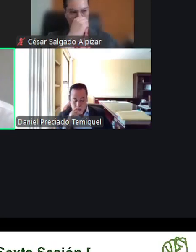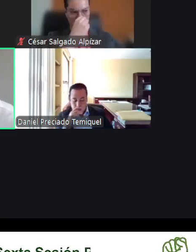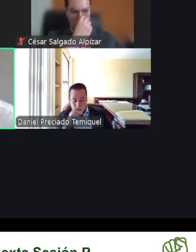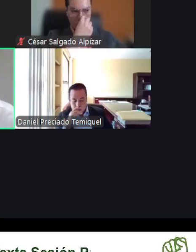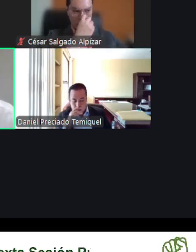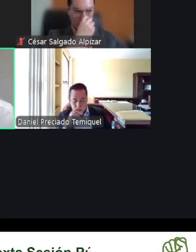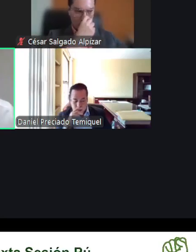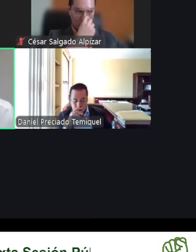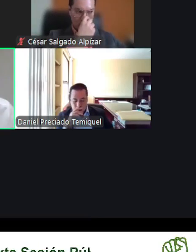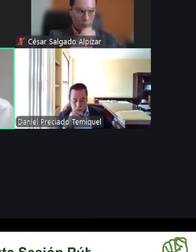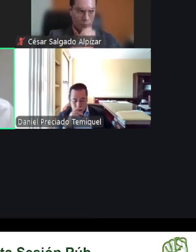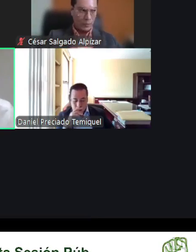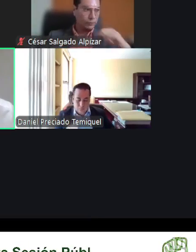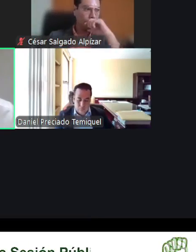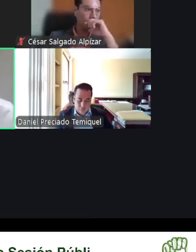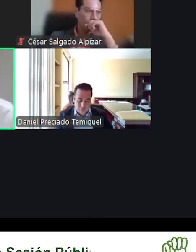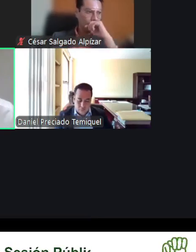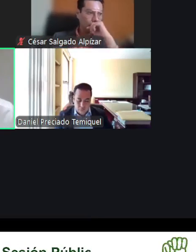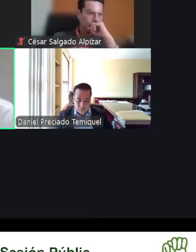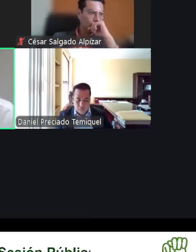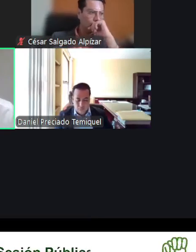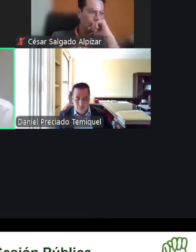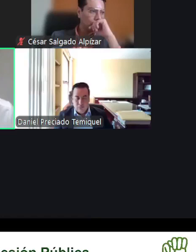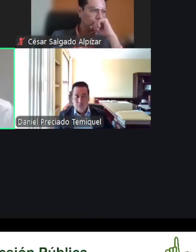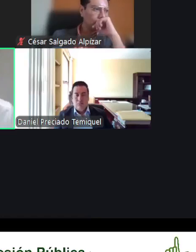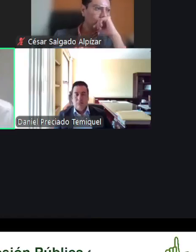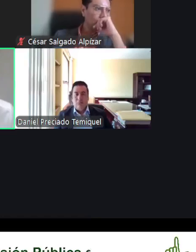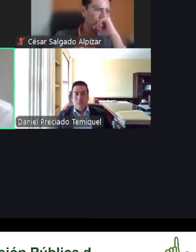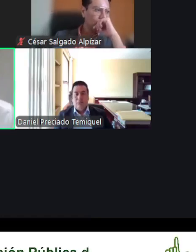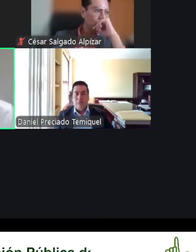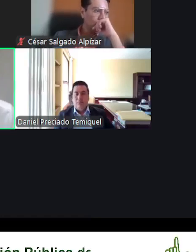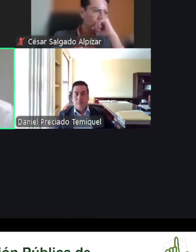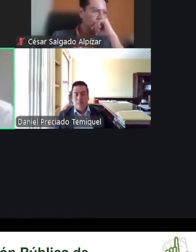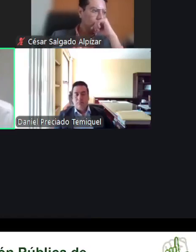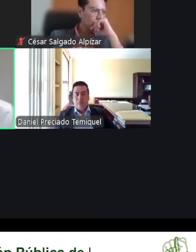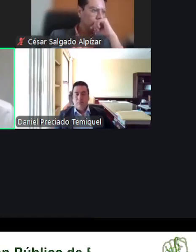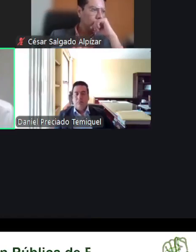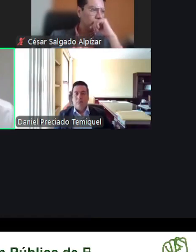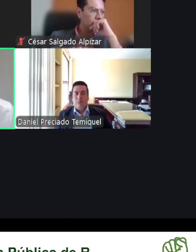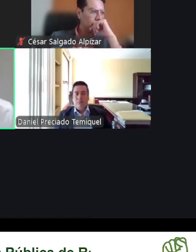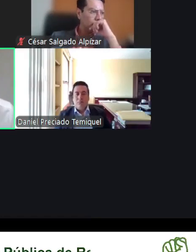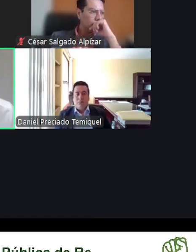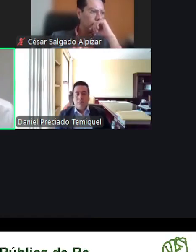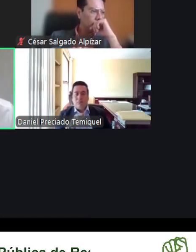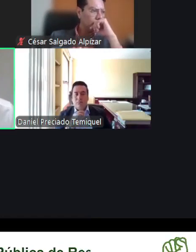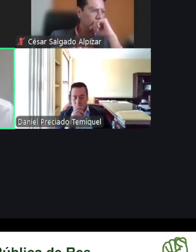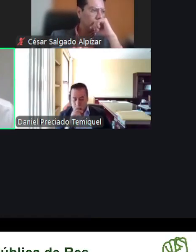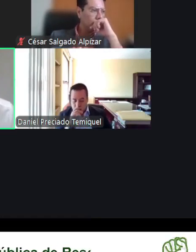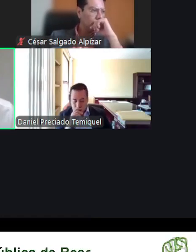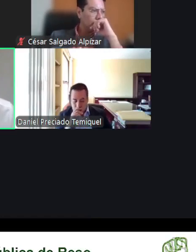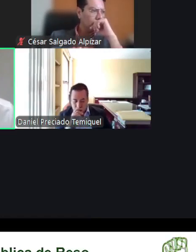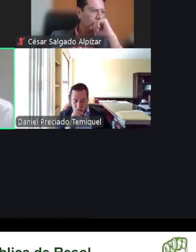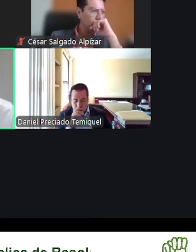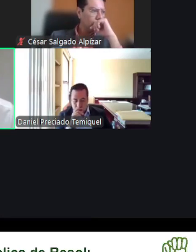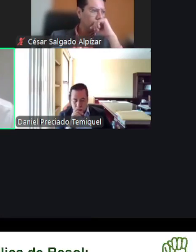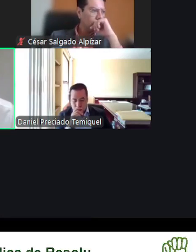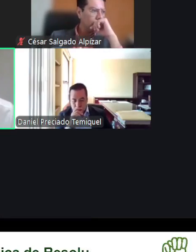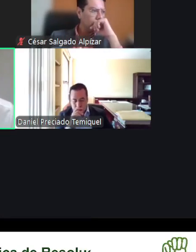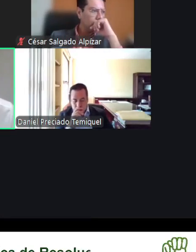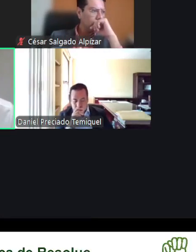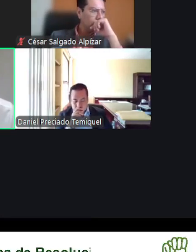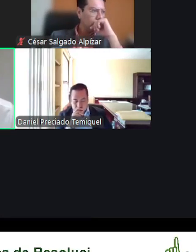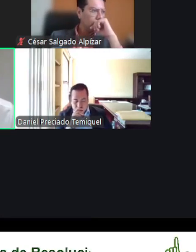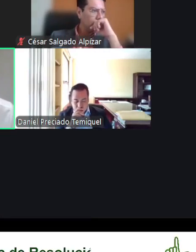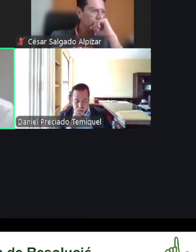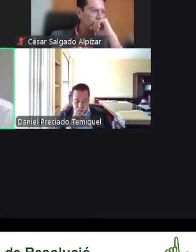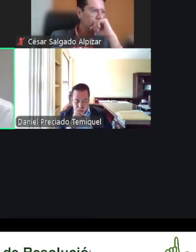denunciante es el Partido del Trabajo y Andrés Guevara Cárdenas. La autoridad responsable es el Consejo General del